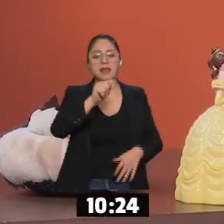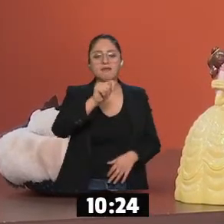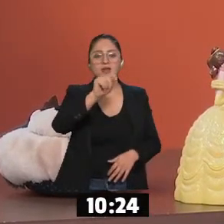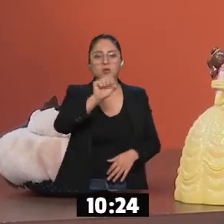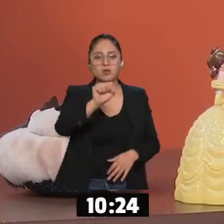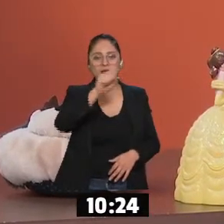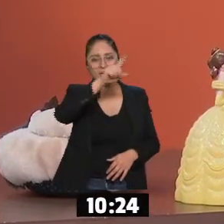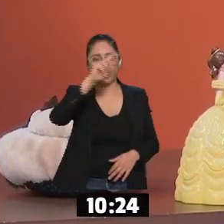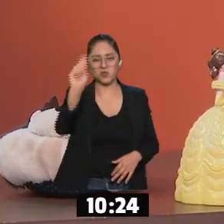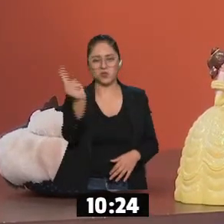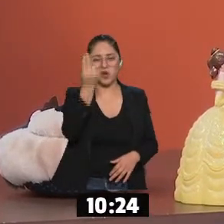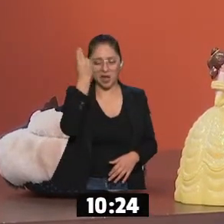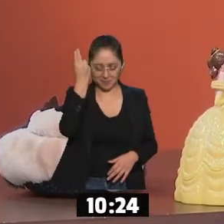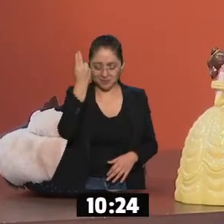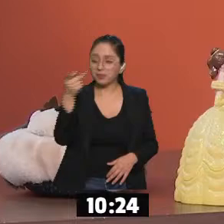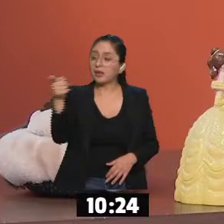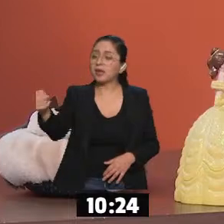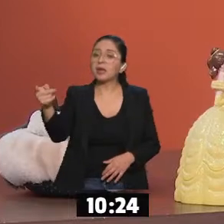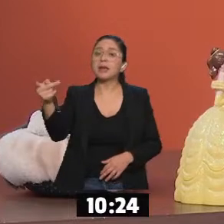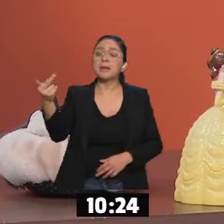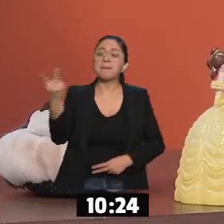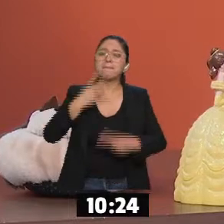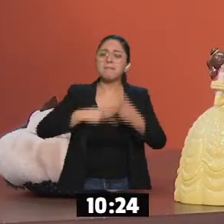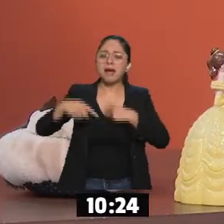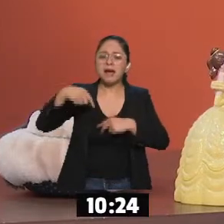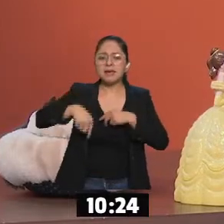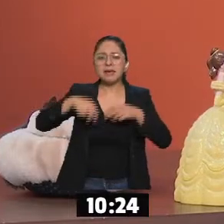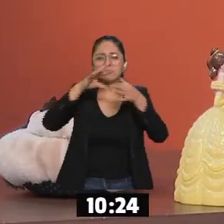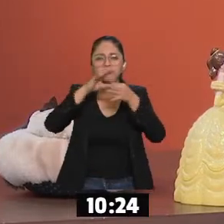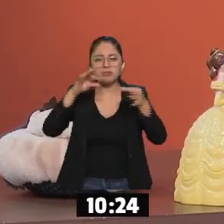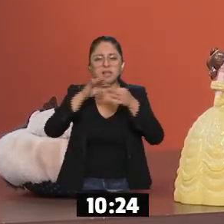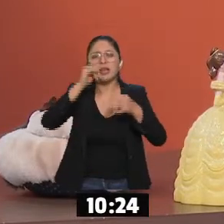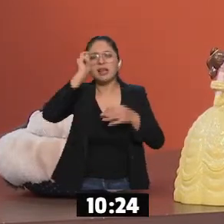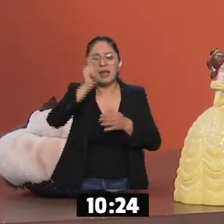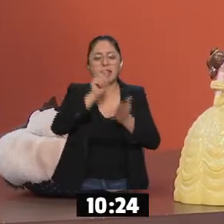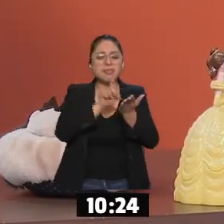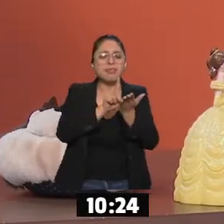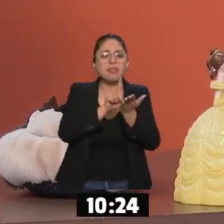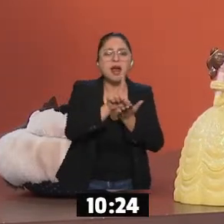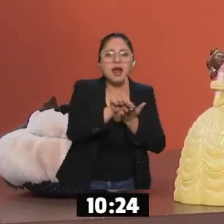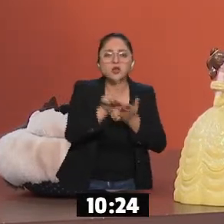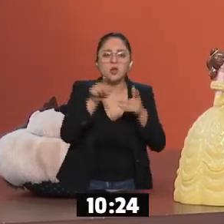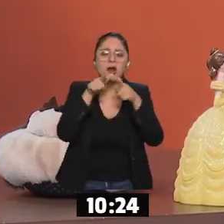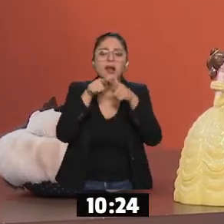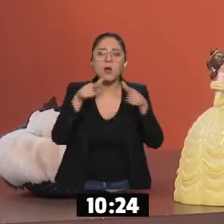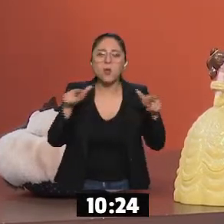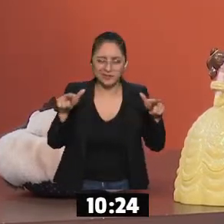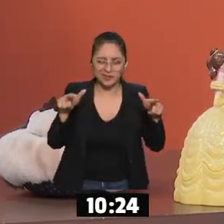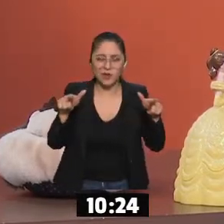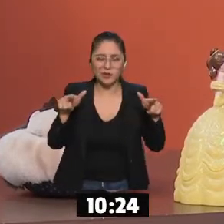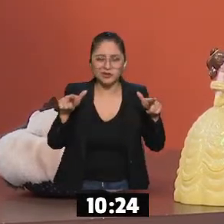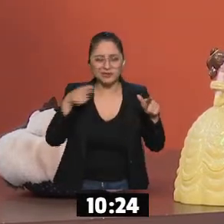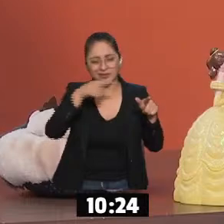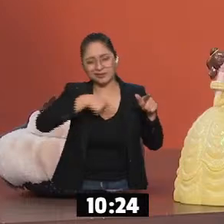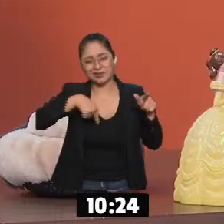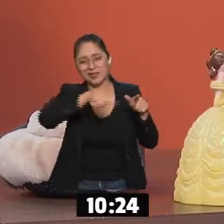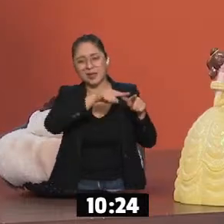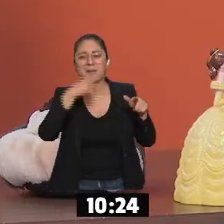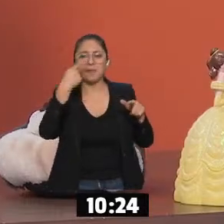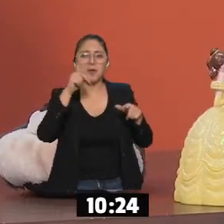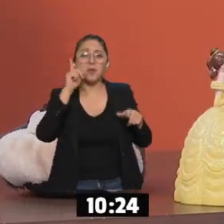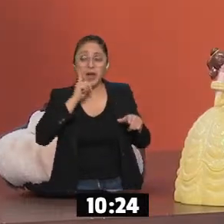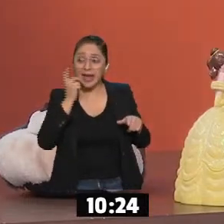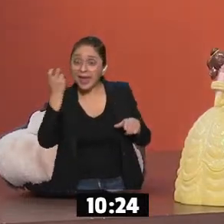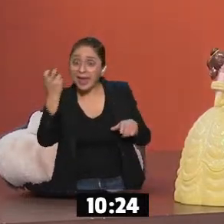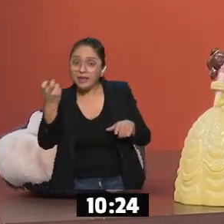UNAM, que nos va a hablar de esto, de los derechos lingüísticos. Empecemos por ahí. Por ahí, ya con esos tenemos, indígenas. pero para aventar